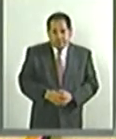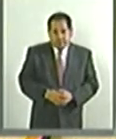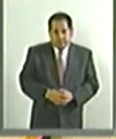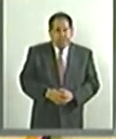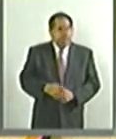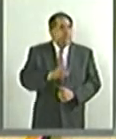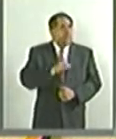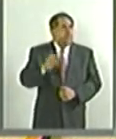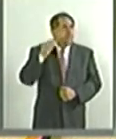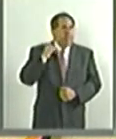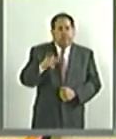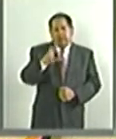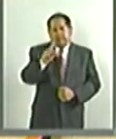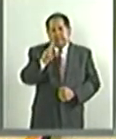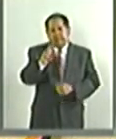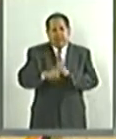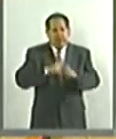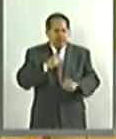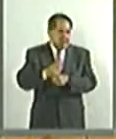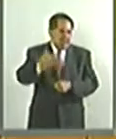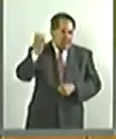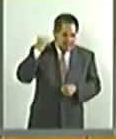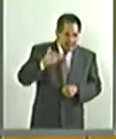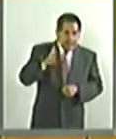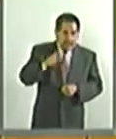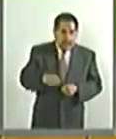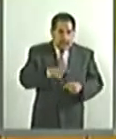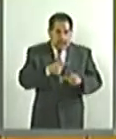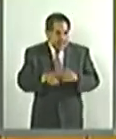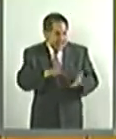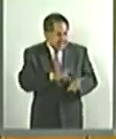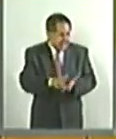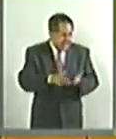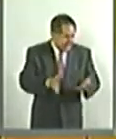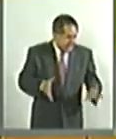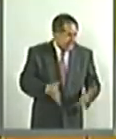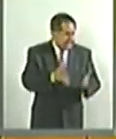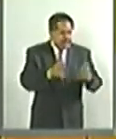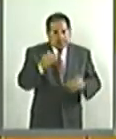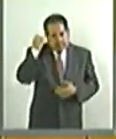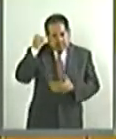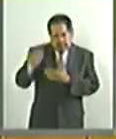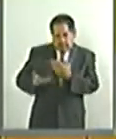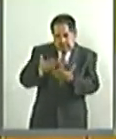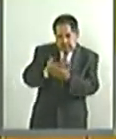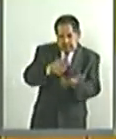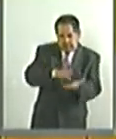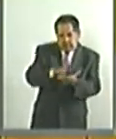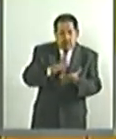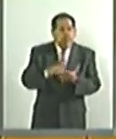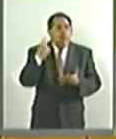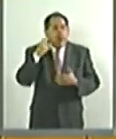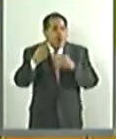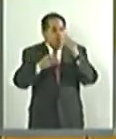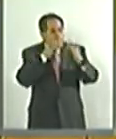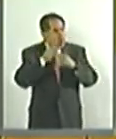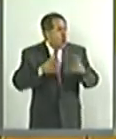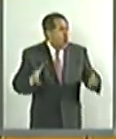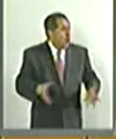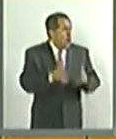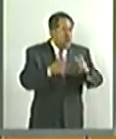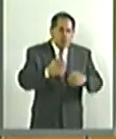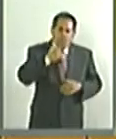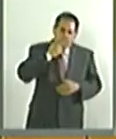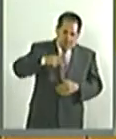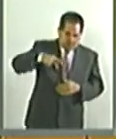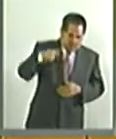Hace ya más de 3 décadas que empezaron a impulsarse las iniciativas para proteger y promover el